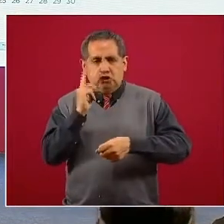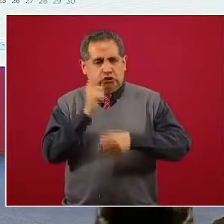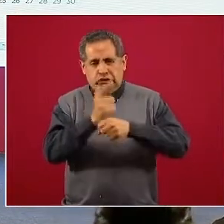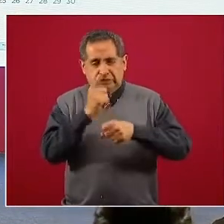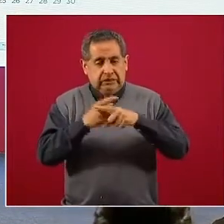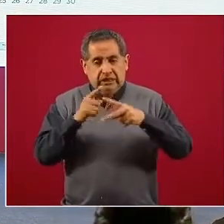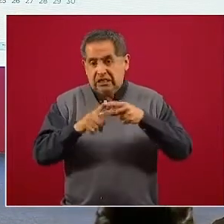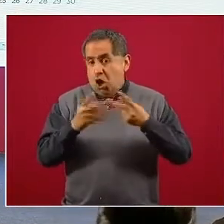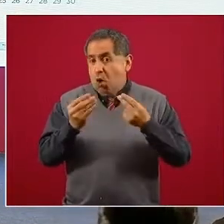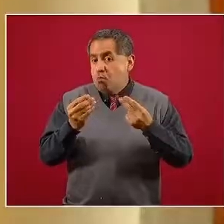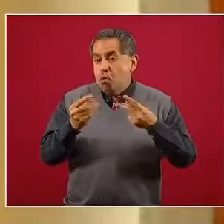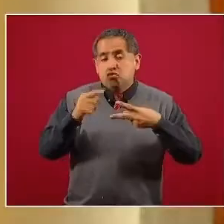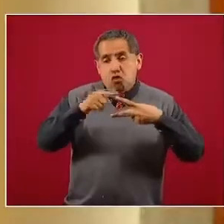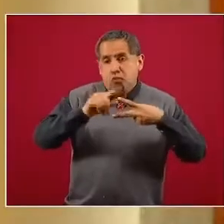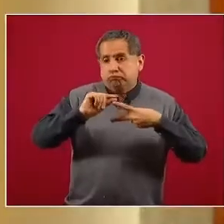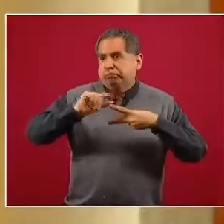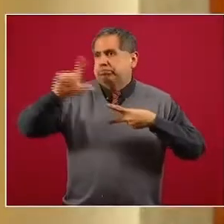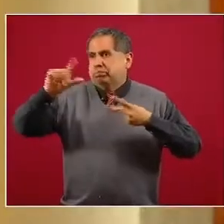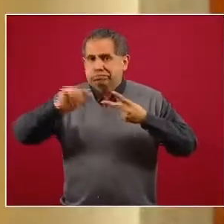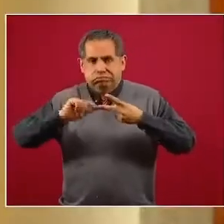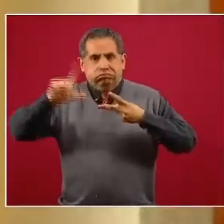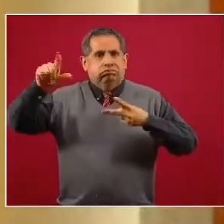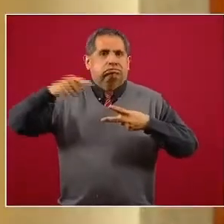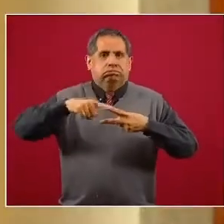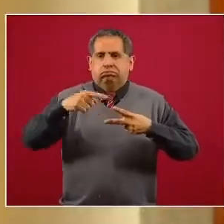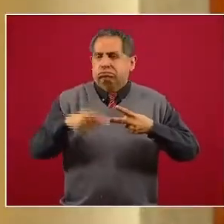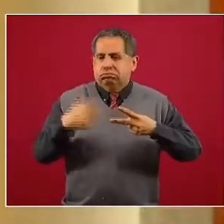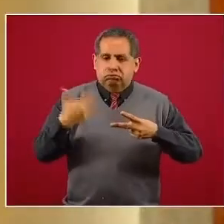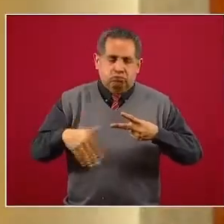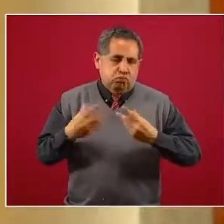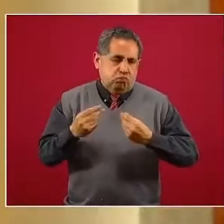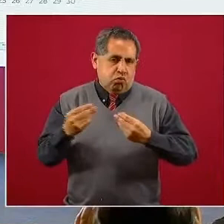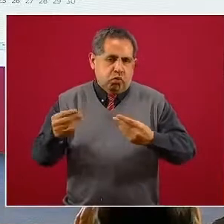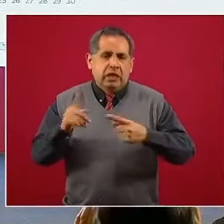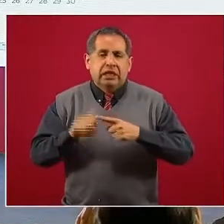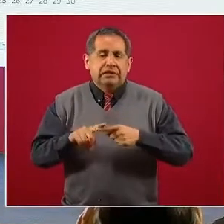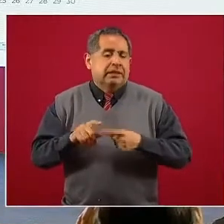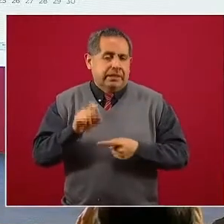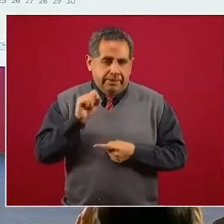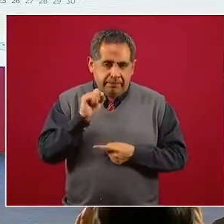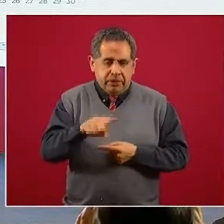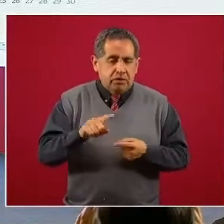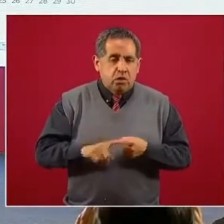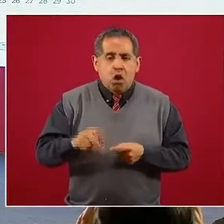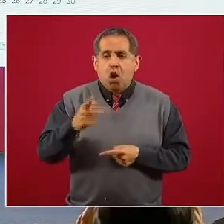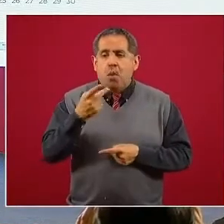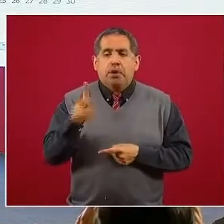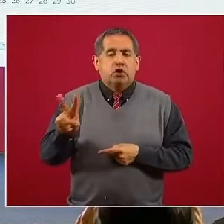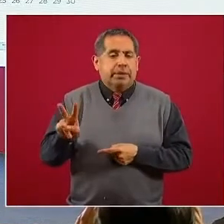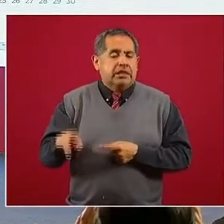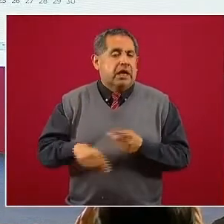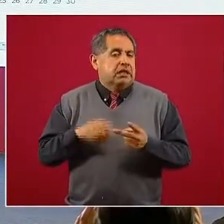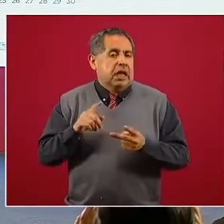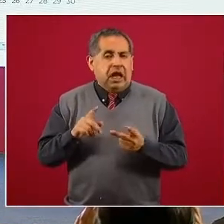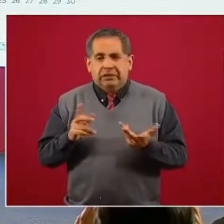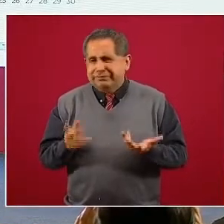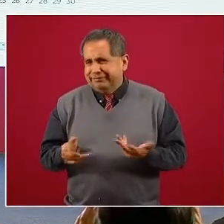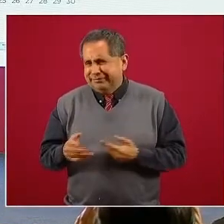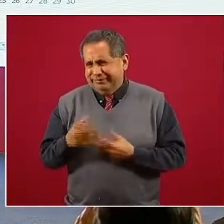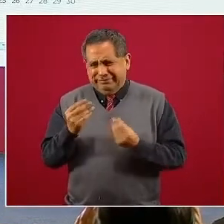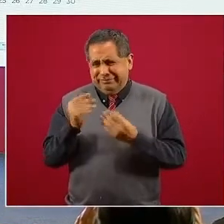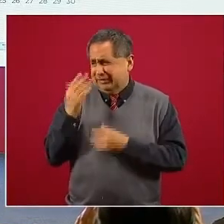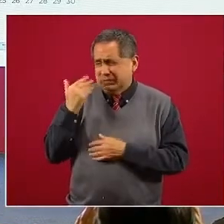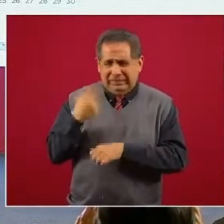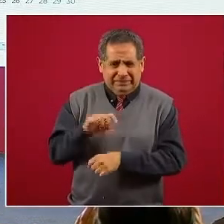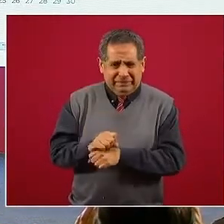contribuido inclusive a la forma de la curva que en su momento tiene el Estado, que son precisamente Puerto Vallarta, que inclusive es el que en las